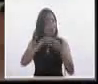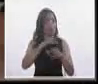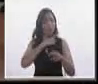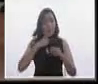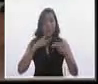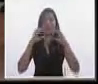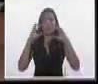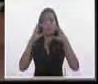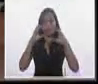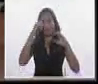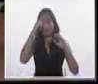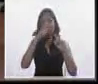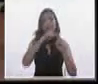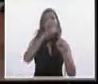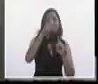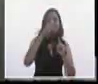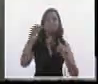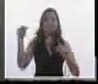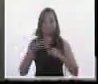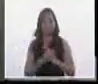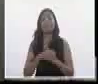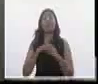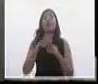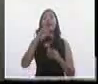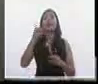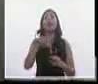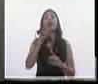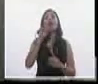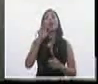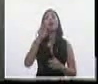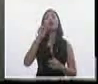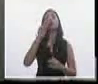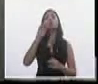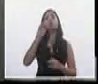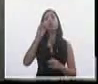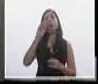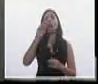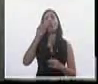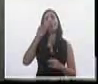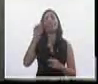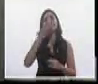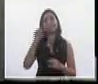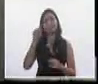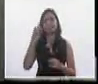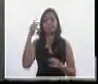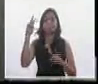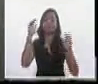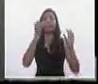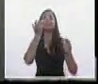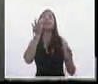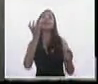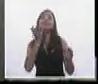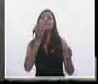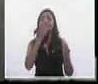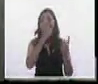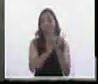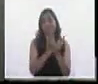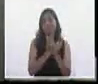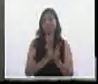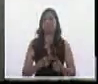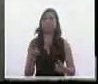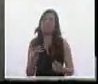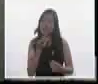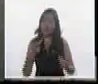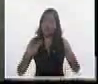espacios de los espacios Eh Jesús Ortiz Valdivia del aeropuerto participa por el libro y pregunta las personas